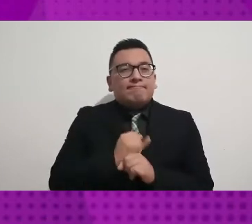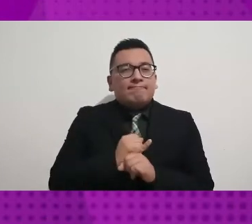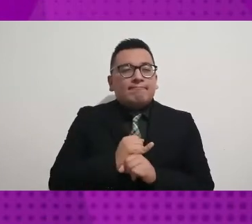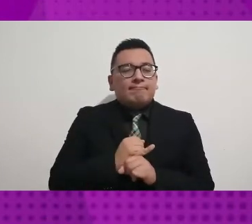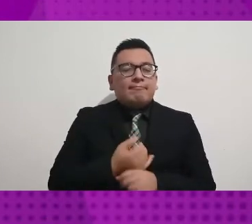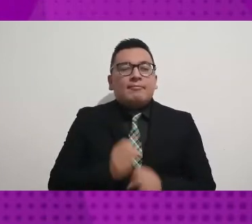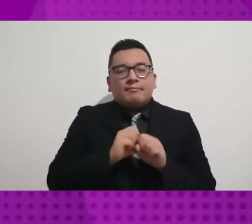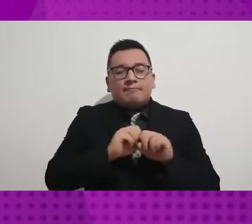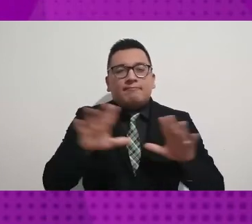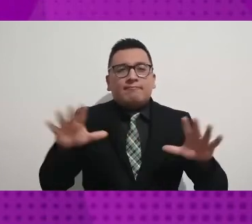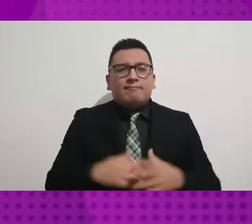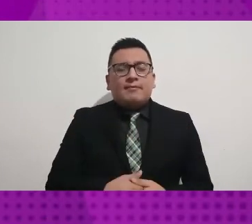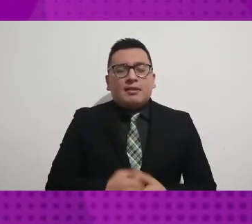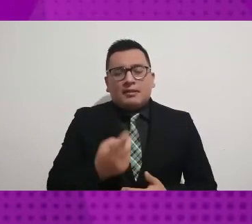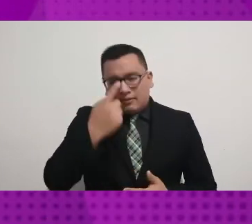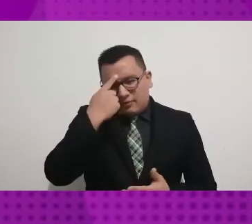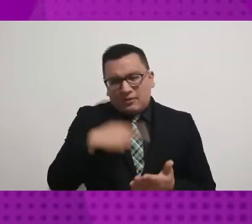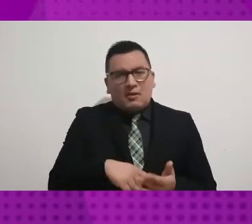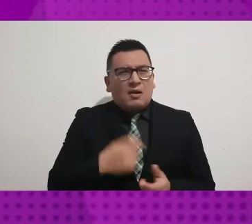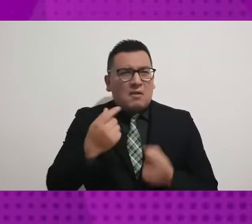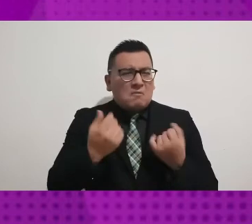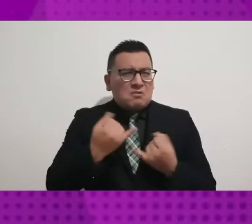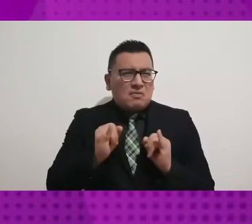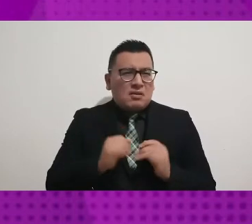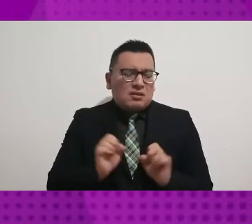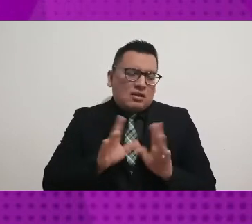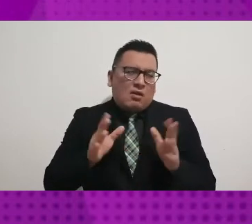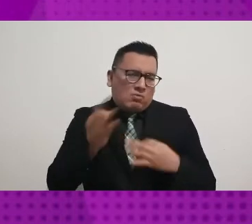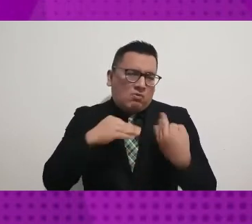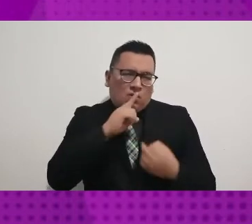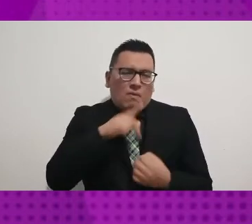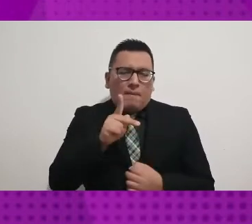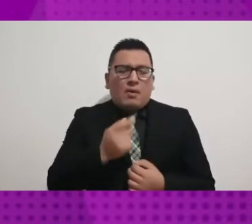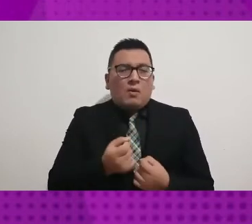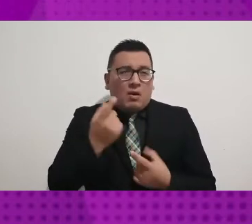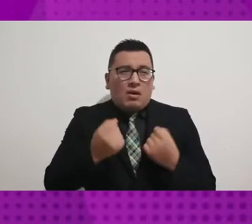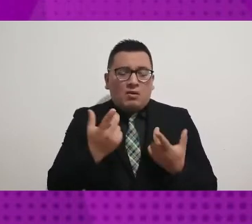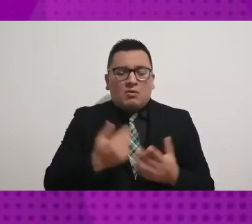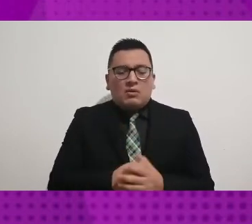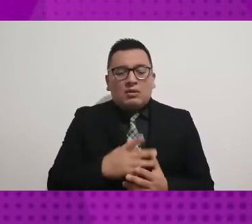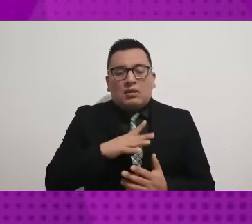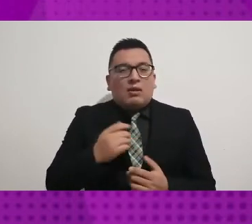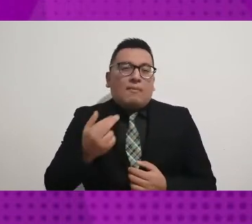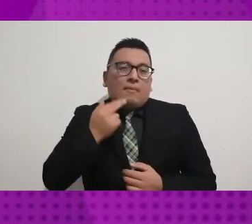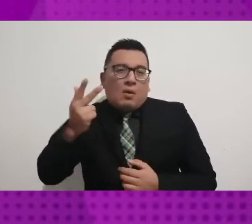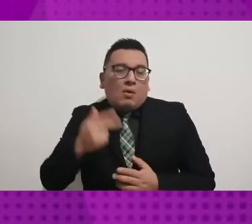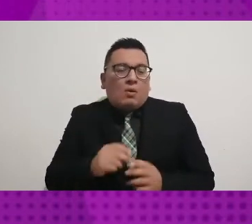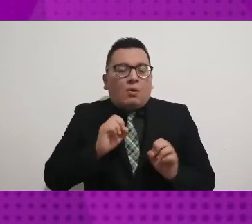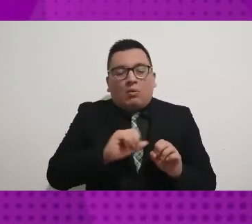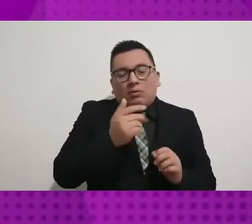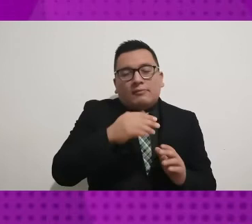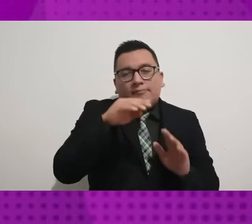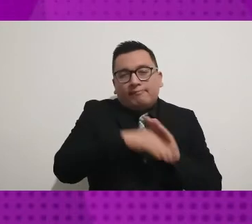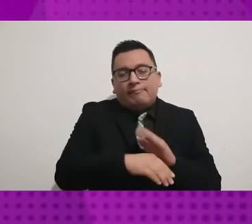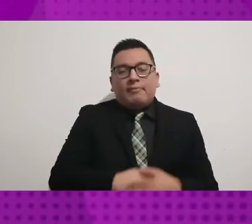Sirve mucho la posibilidad de utilizar las redes sociales. Me parece que hubo algunas candidaturas, por supuesto no son todas, y hay mejores candidaturas